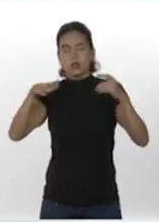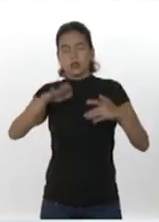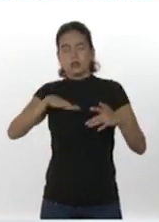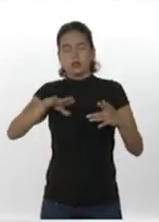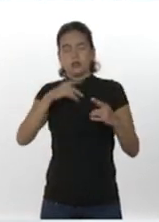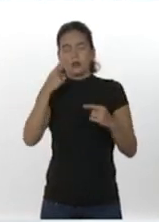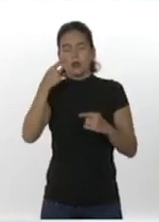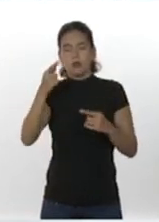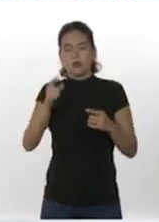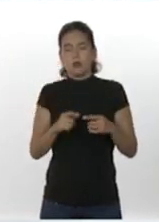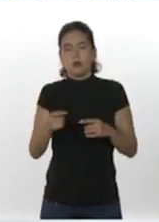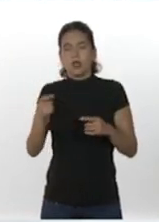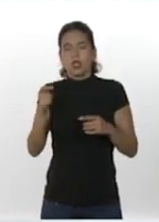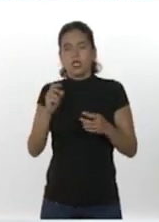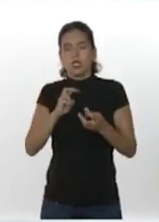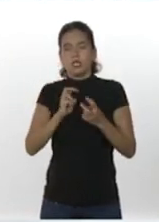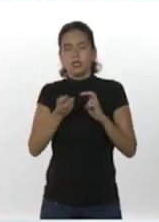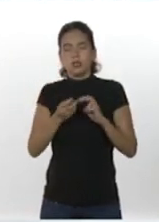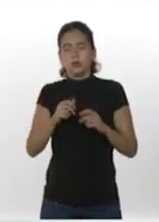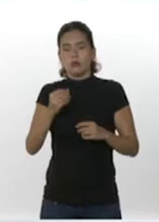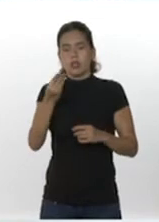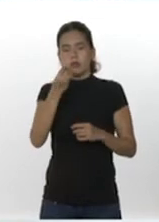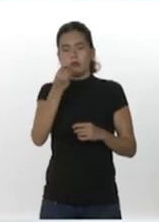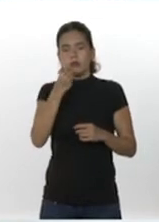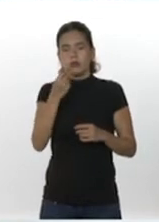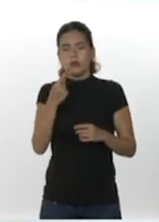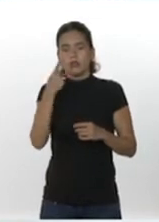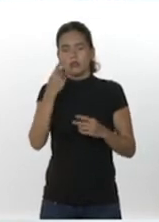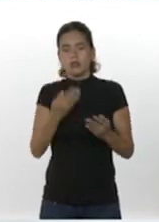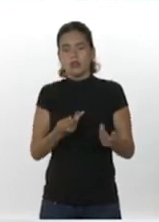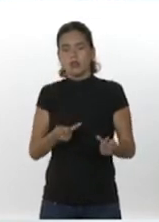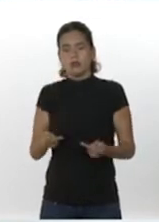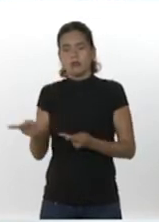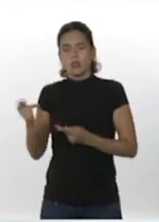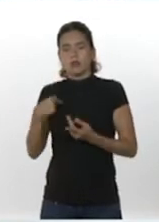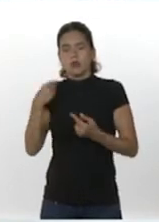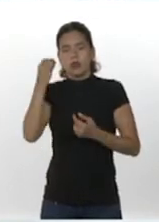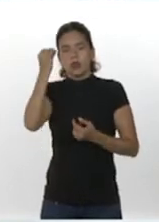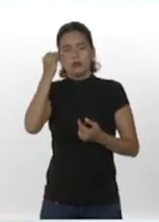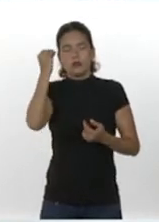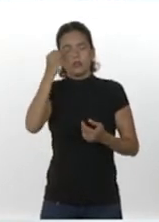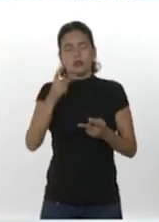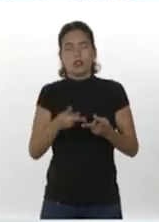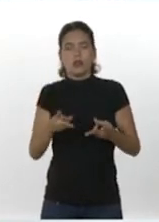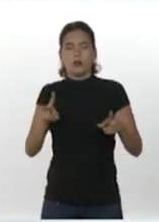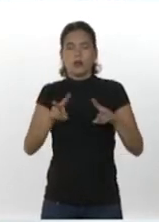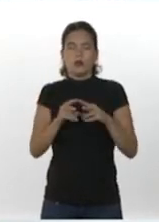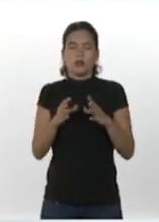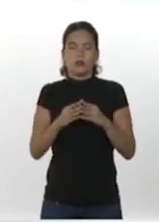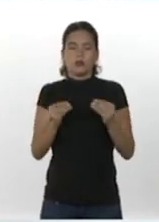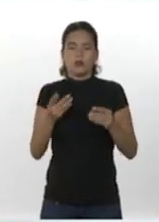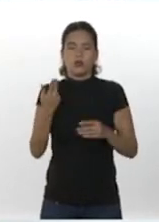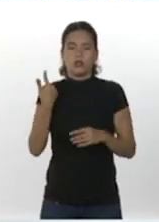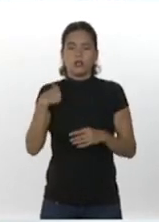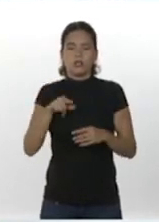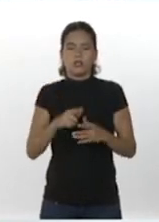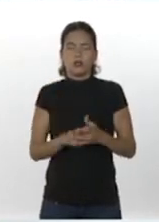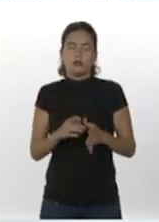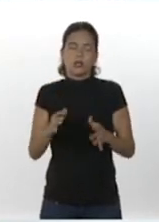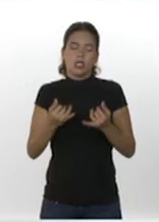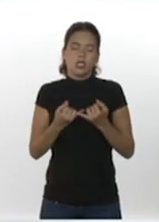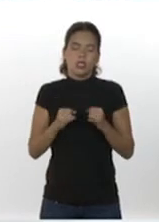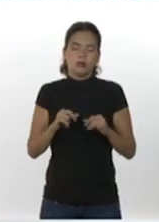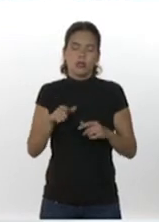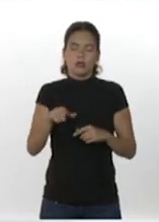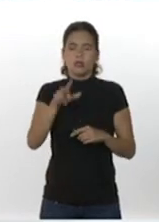poco más el tema de la hambruna y precisamente a esto les invito a reflexionar y a valorar todo lo que tenemos. Ya casi finalizando